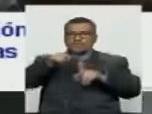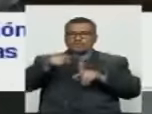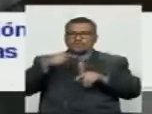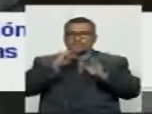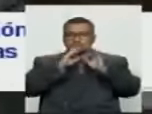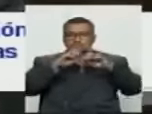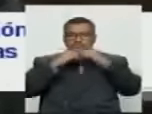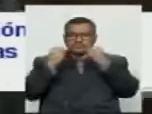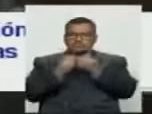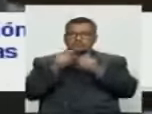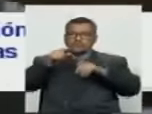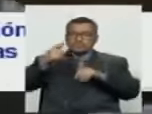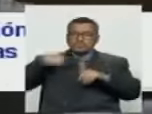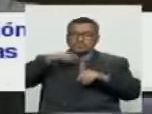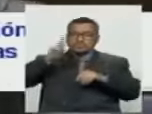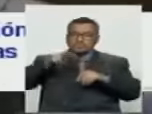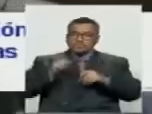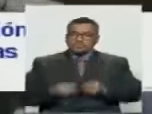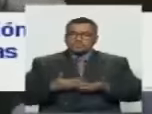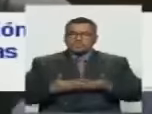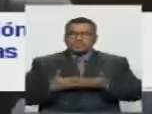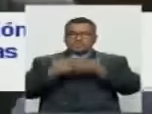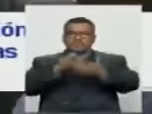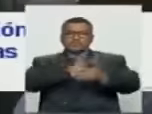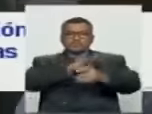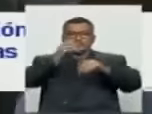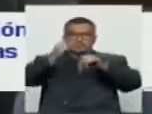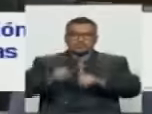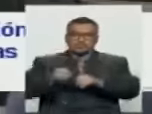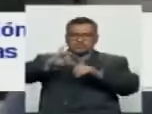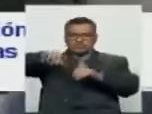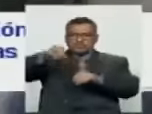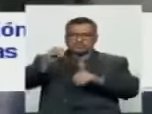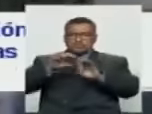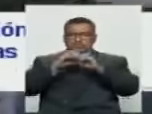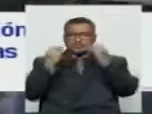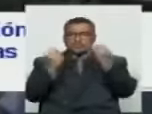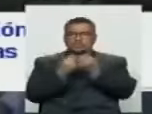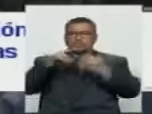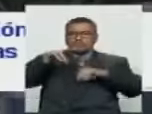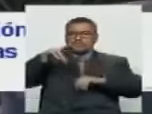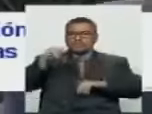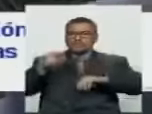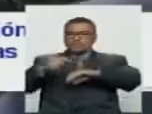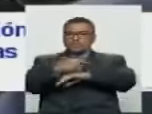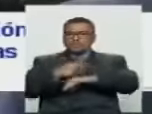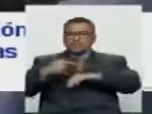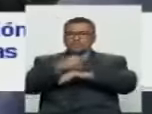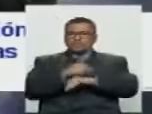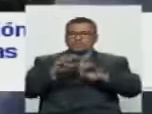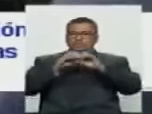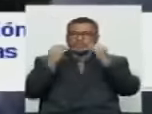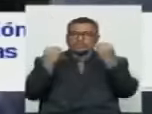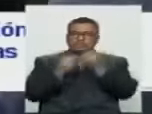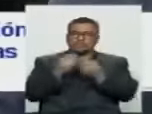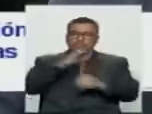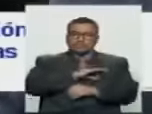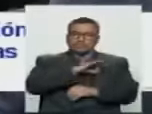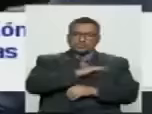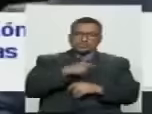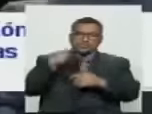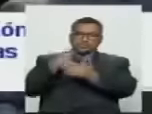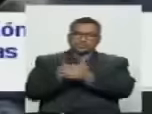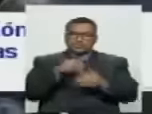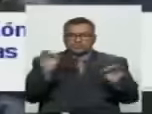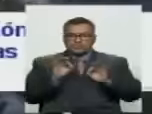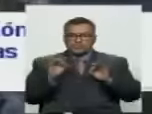el órgano competente para otorgar personalidad jurídica a las organizaciones no gubernamentales y organizaciones sociales sin fines